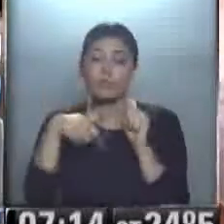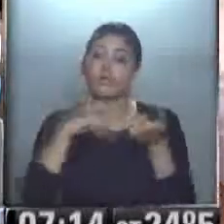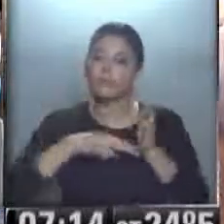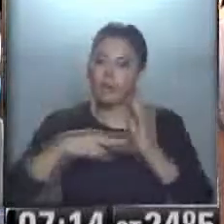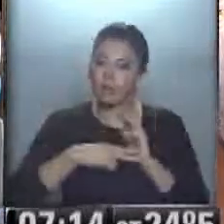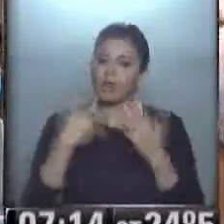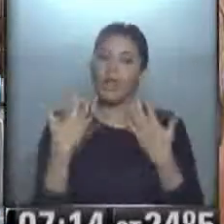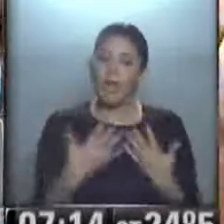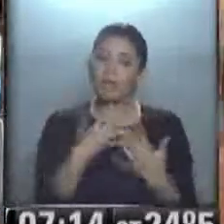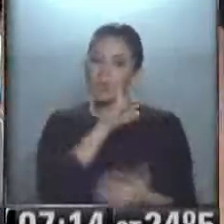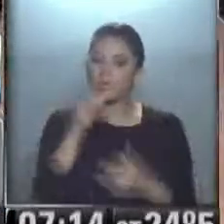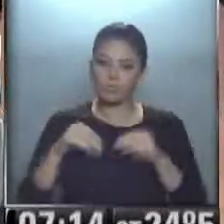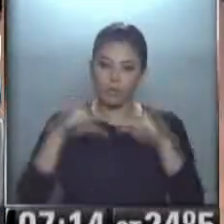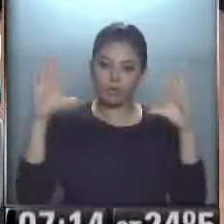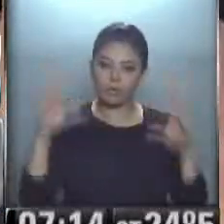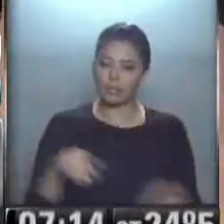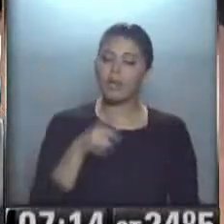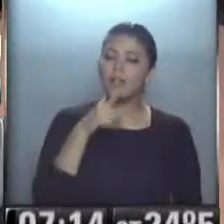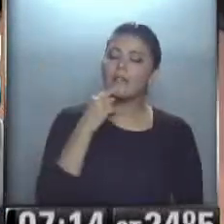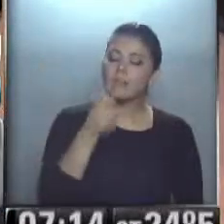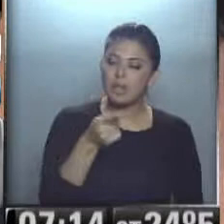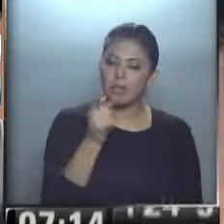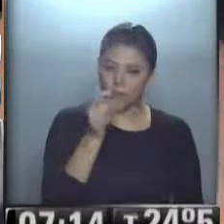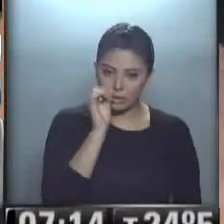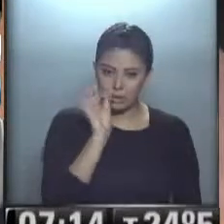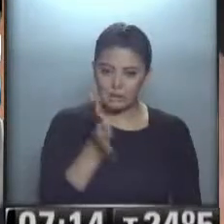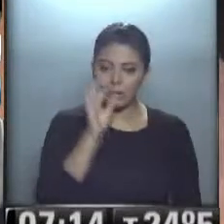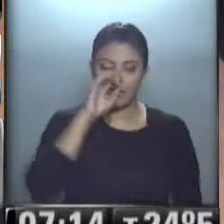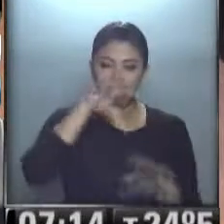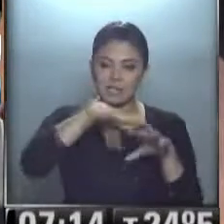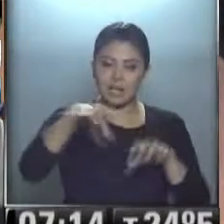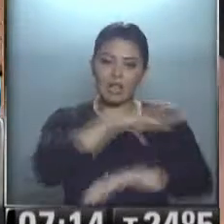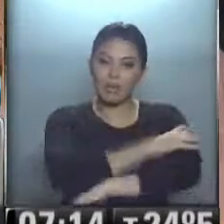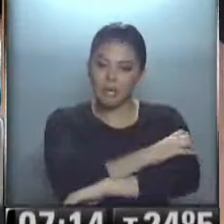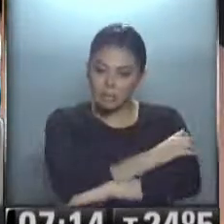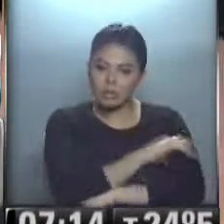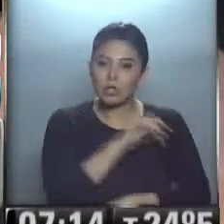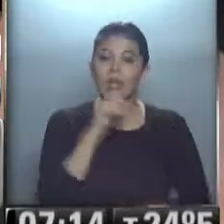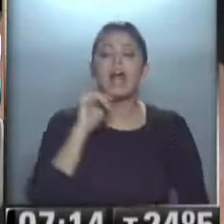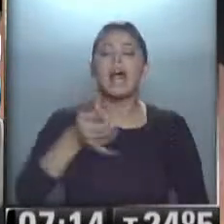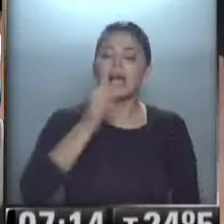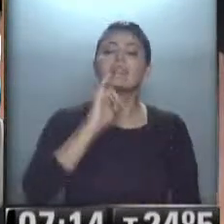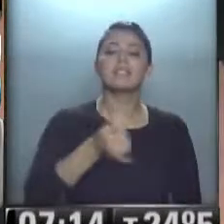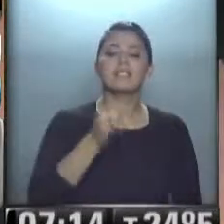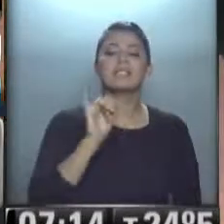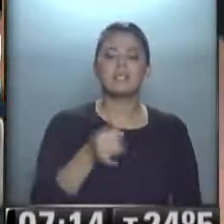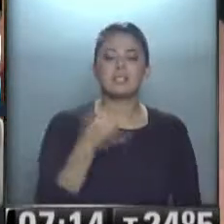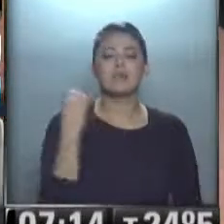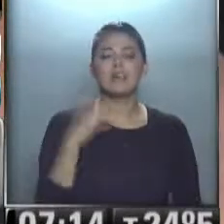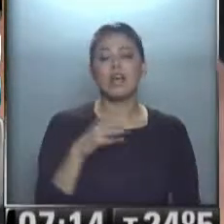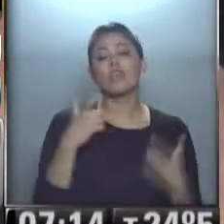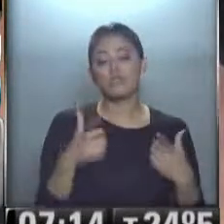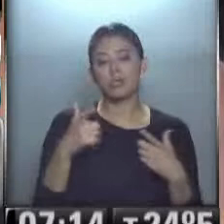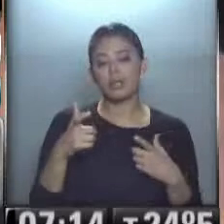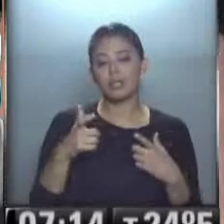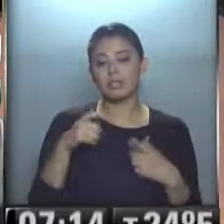que vuelva la luz. Además del agua, ¿sabías que hay un centro médico que está funcionando? ¿Se le toma la presión a la gente? Ah, sí, sí, sí. La verdad que sí. Por suerte